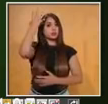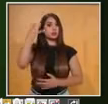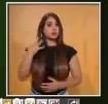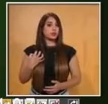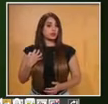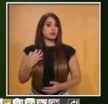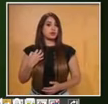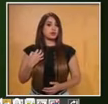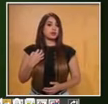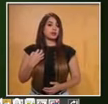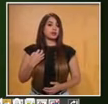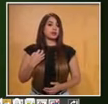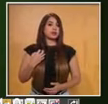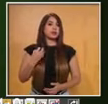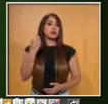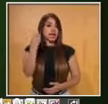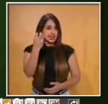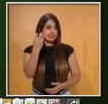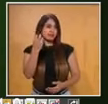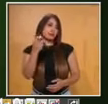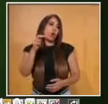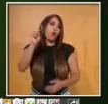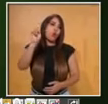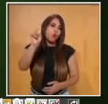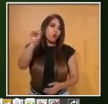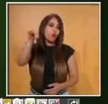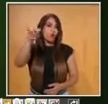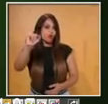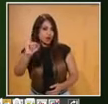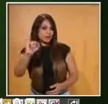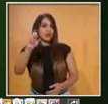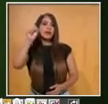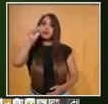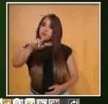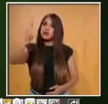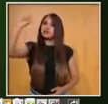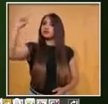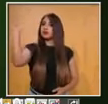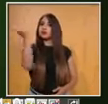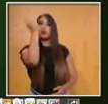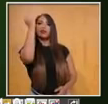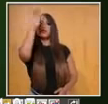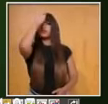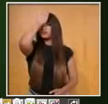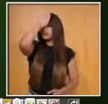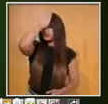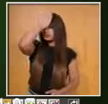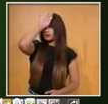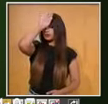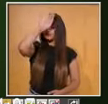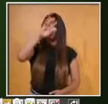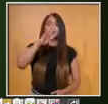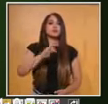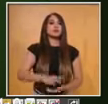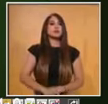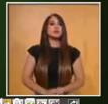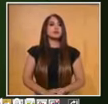como la UNI. Y también surge el Tecnológico de Monterrey. Recuerda que también están